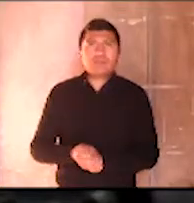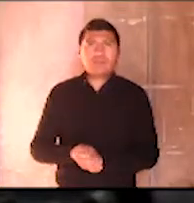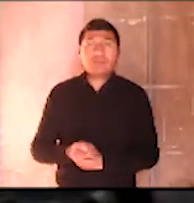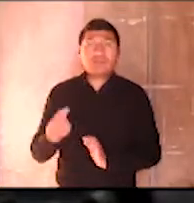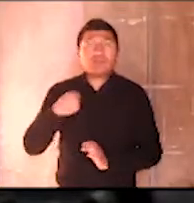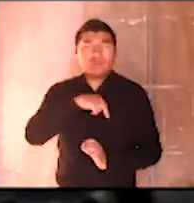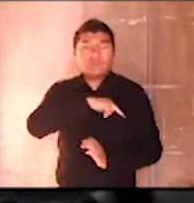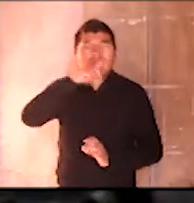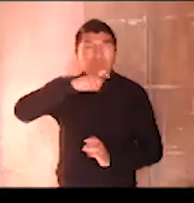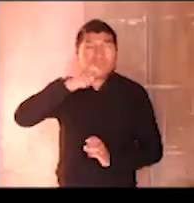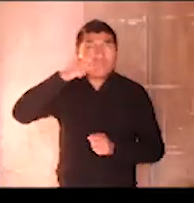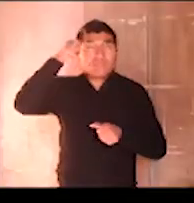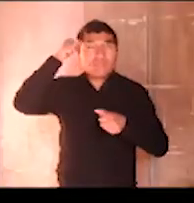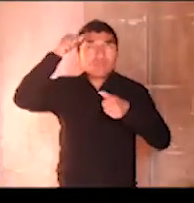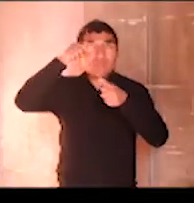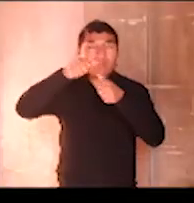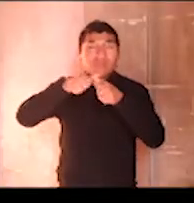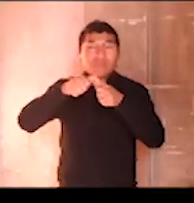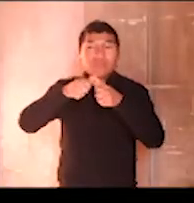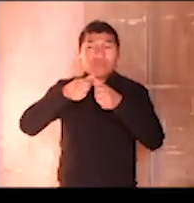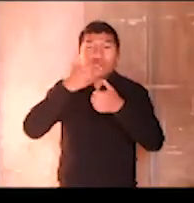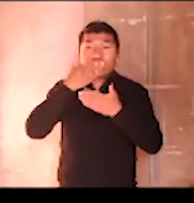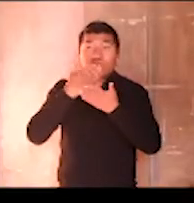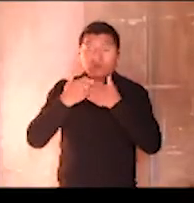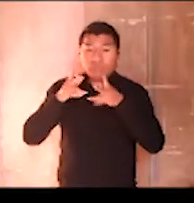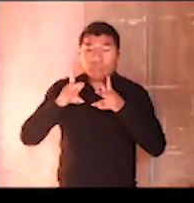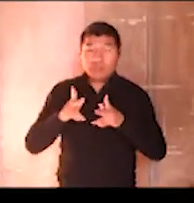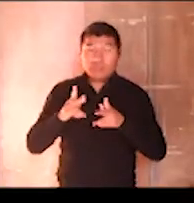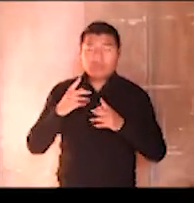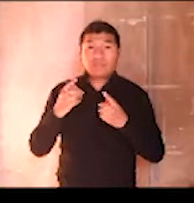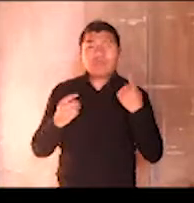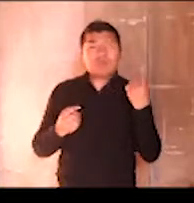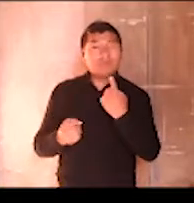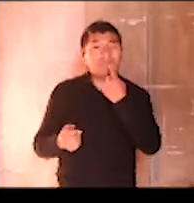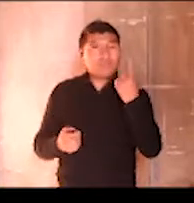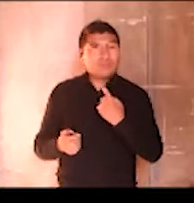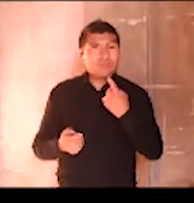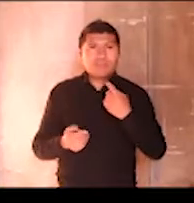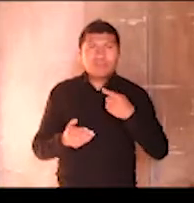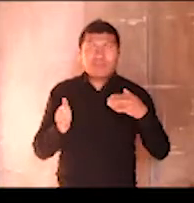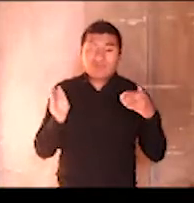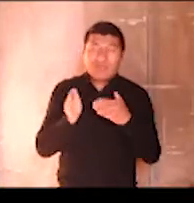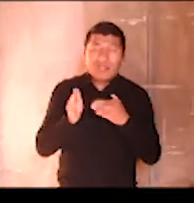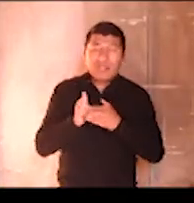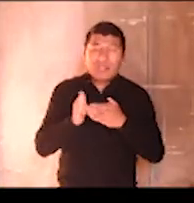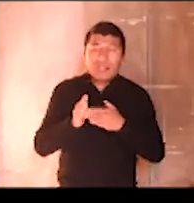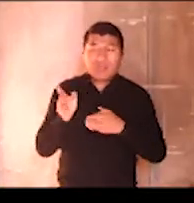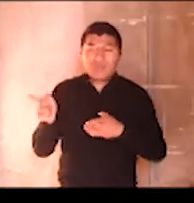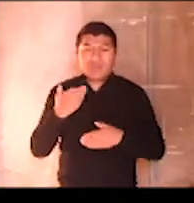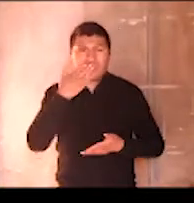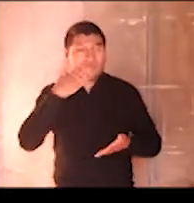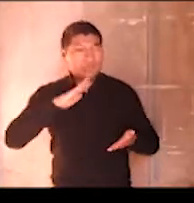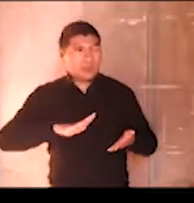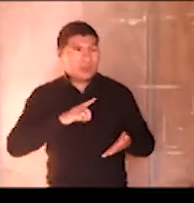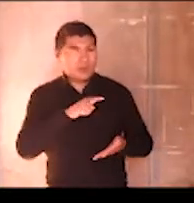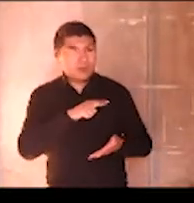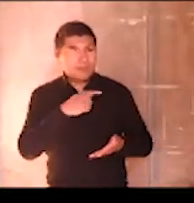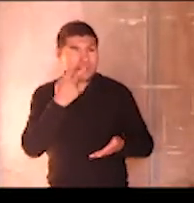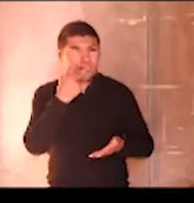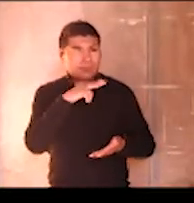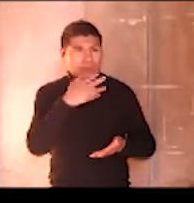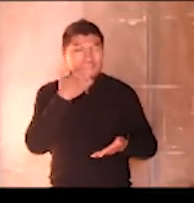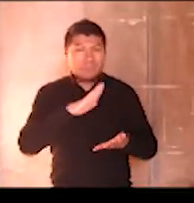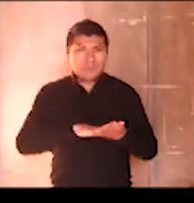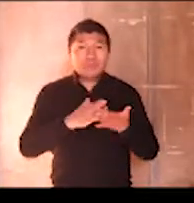Debemos recordar que los buenos siempre son molestos para los malos. Nos